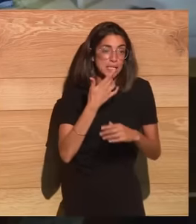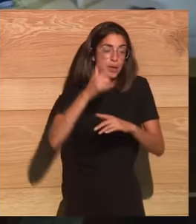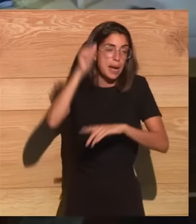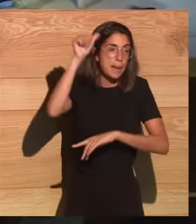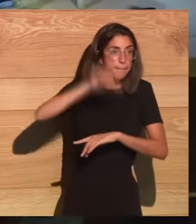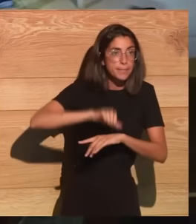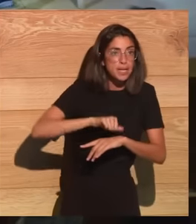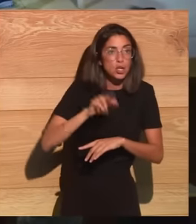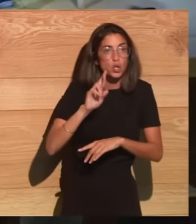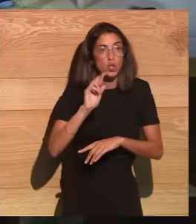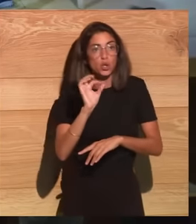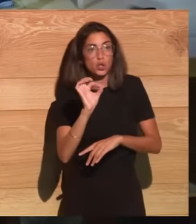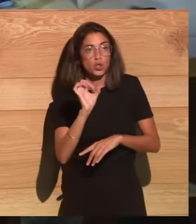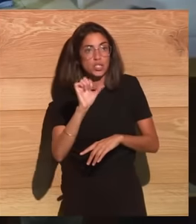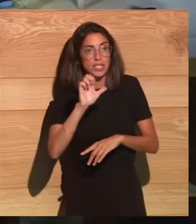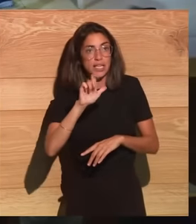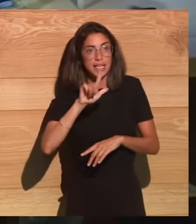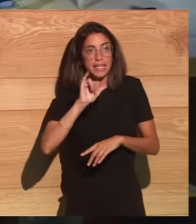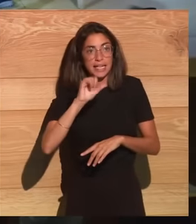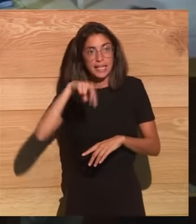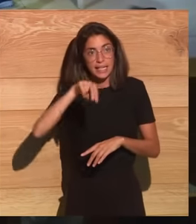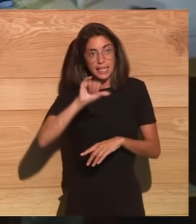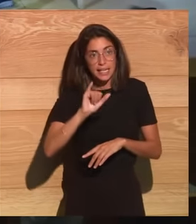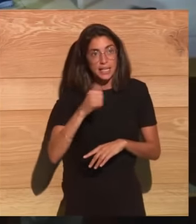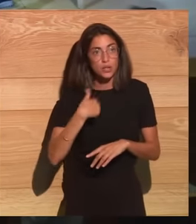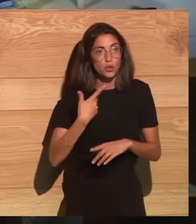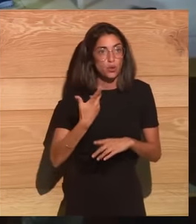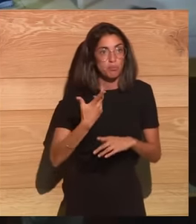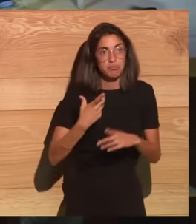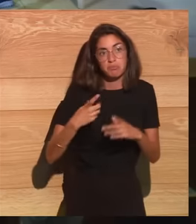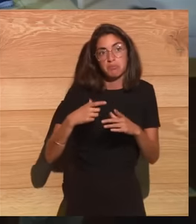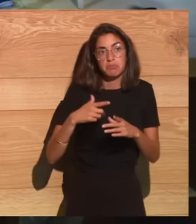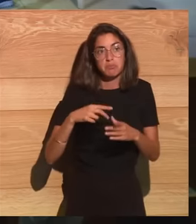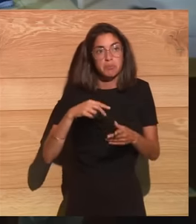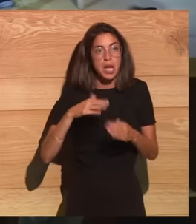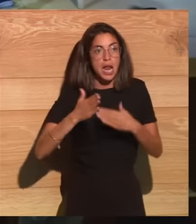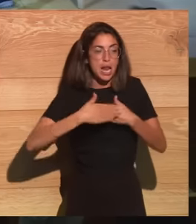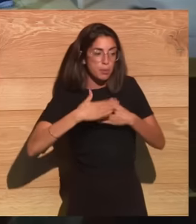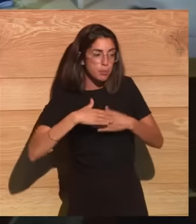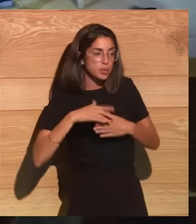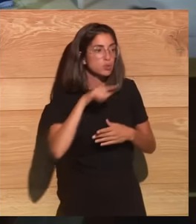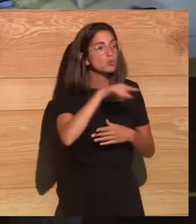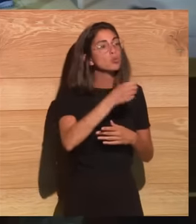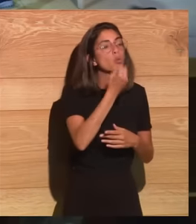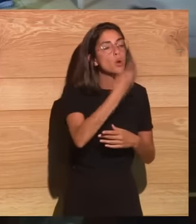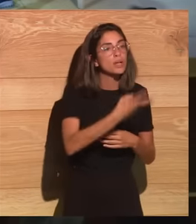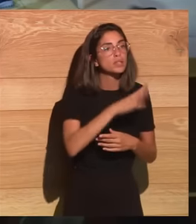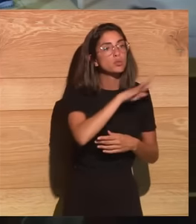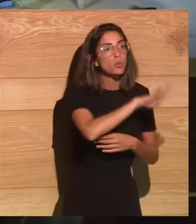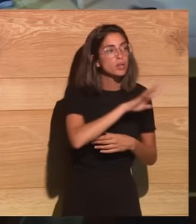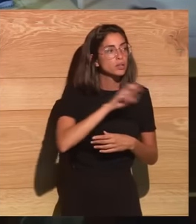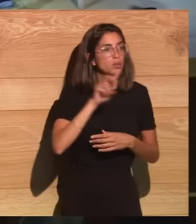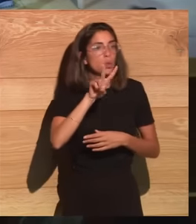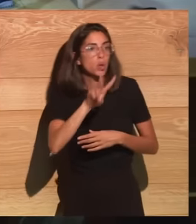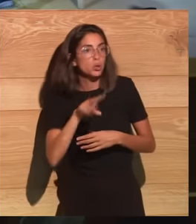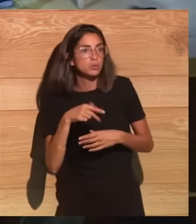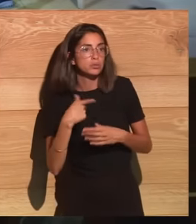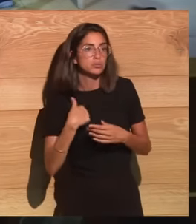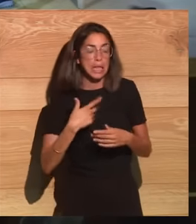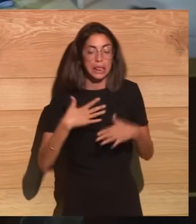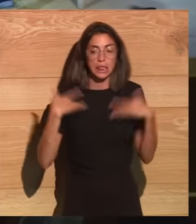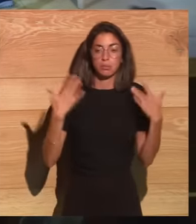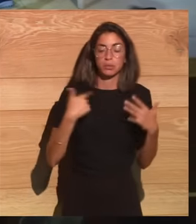sí. Rossellini. Yo me puse en la puerta y según iban pasando los amigos, pues, ¿tú cuántas? Cuatro. ¿Tú cuántas? Dos. Tal, tal, tal. Y de repente